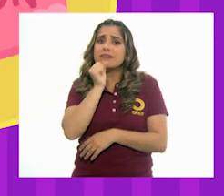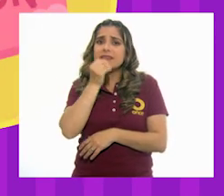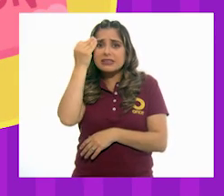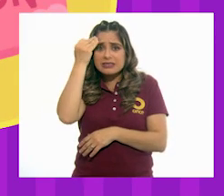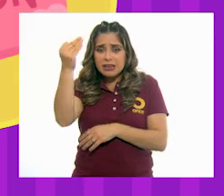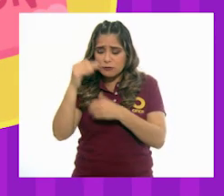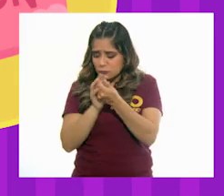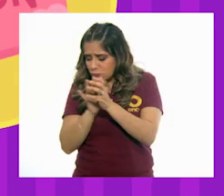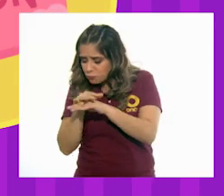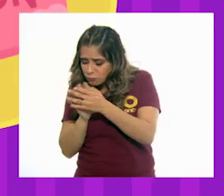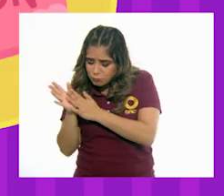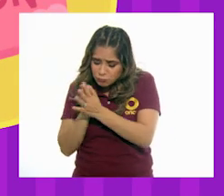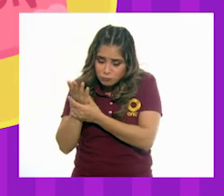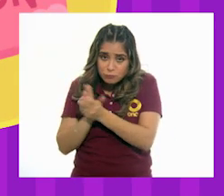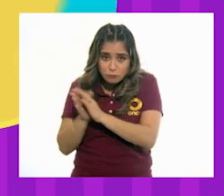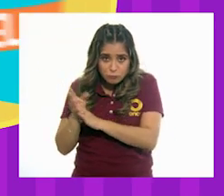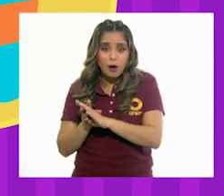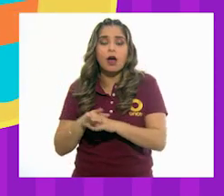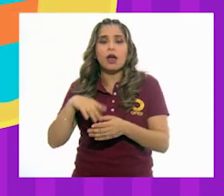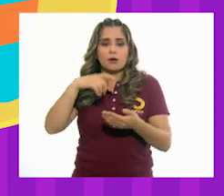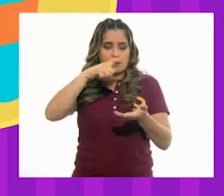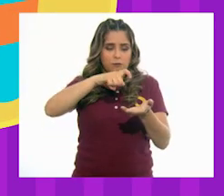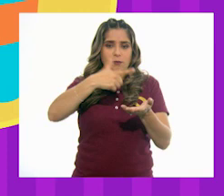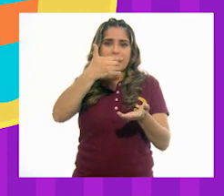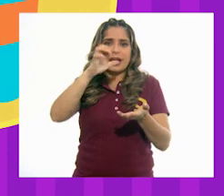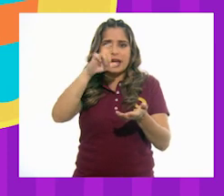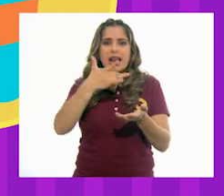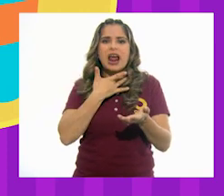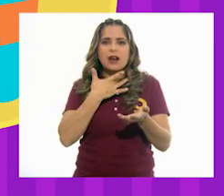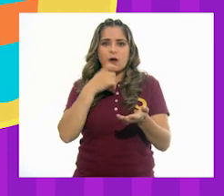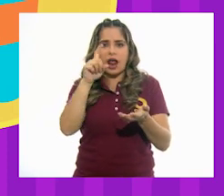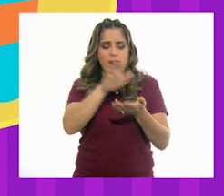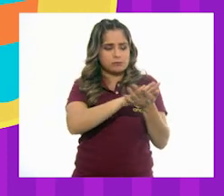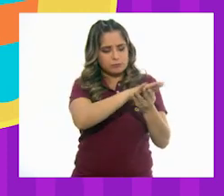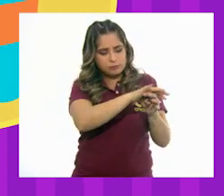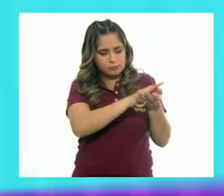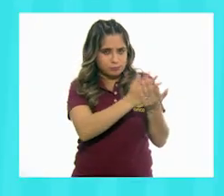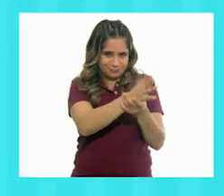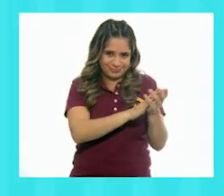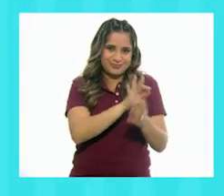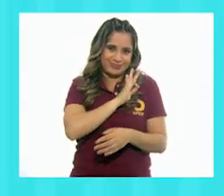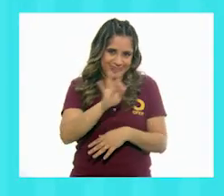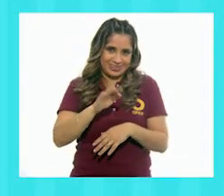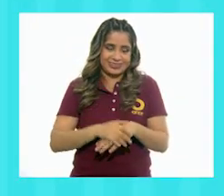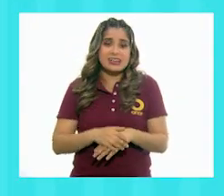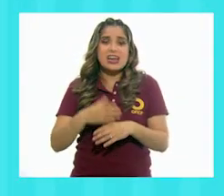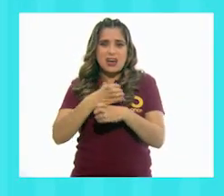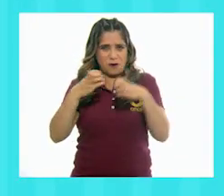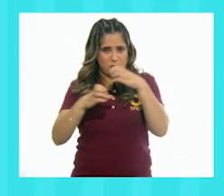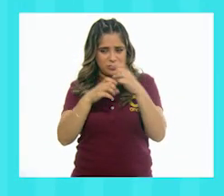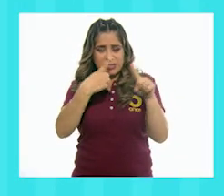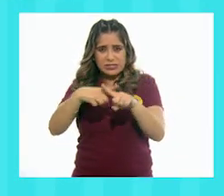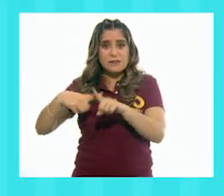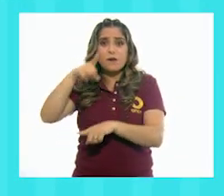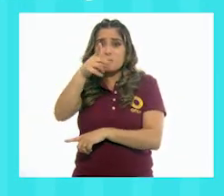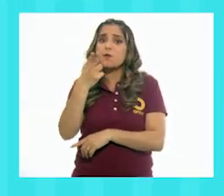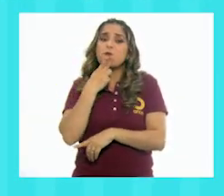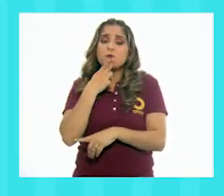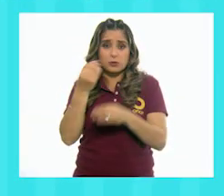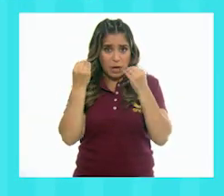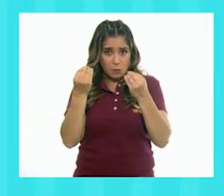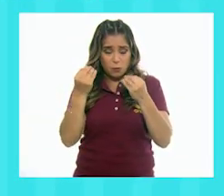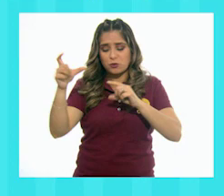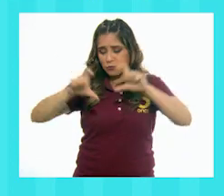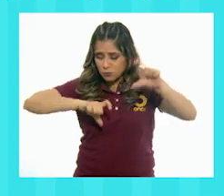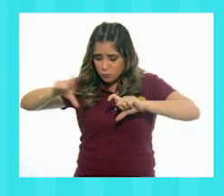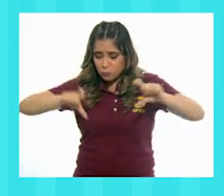durante 20 segundos o aplica desinfectante a base de agua y alcohol. Desinfecta las superficies de los objetos que